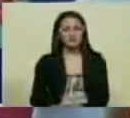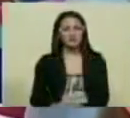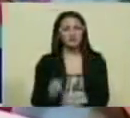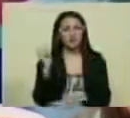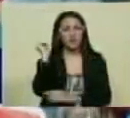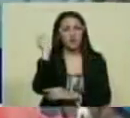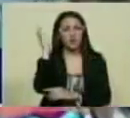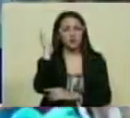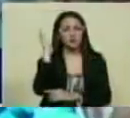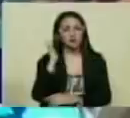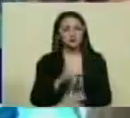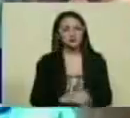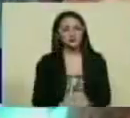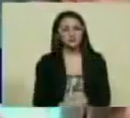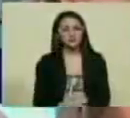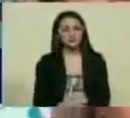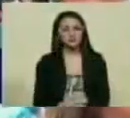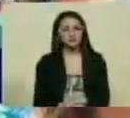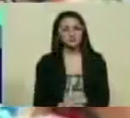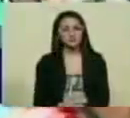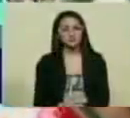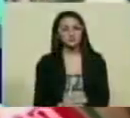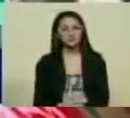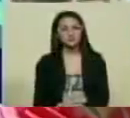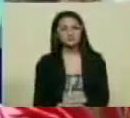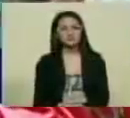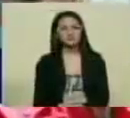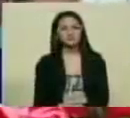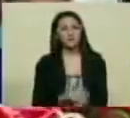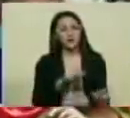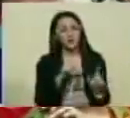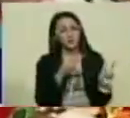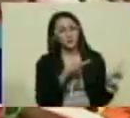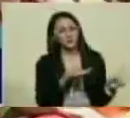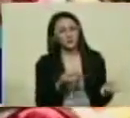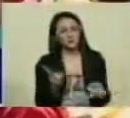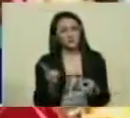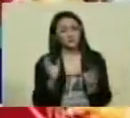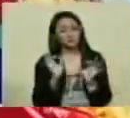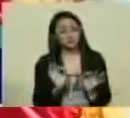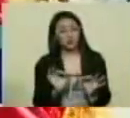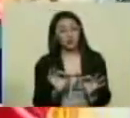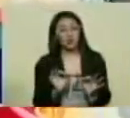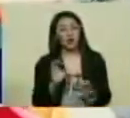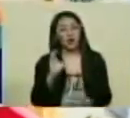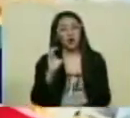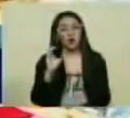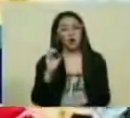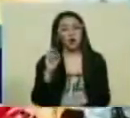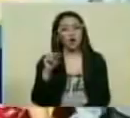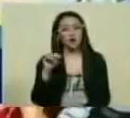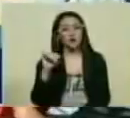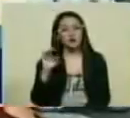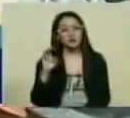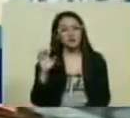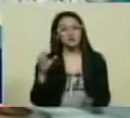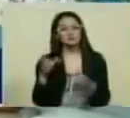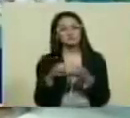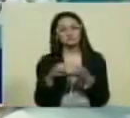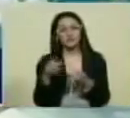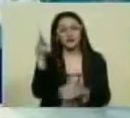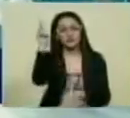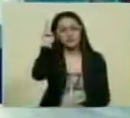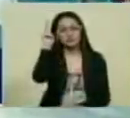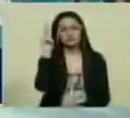Congreso. Y se le ha hecho invitación formal a CONIVE, a la Cátedra Guaycaipuro, a